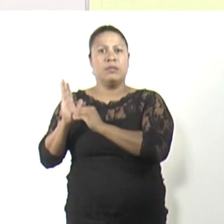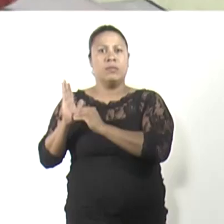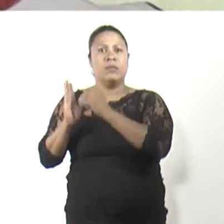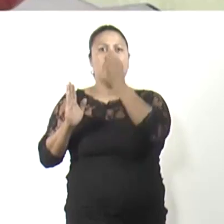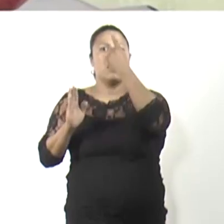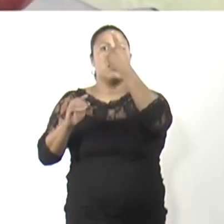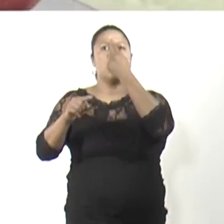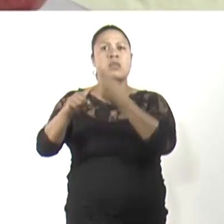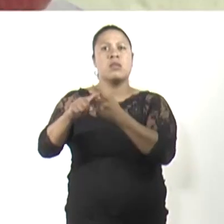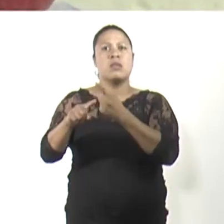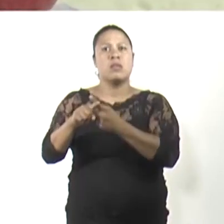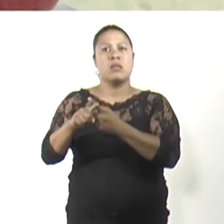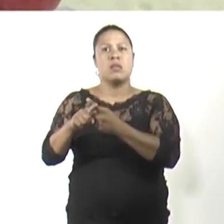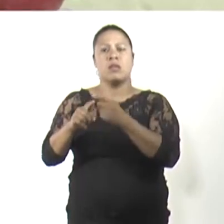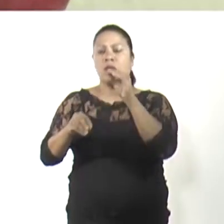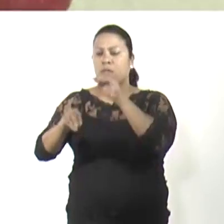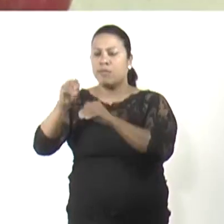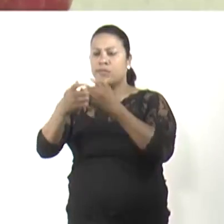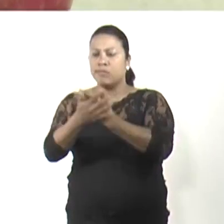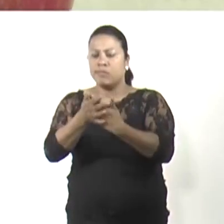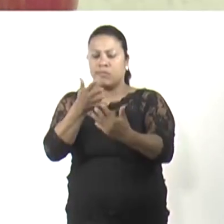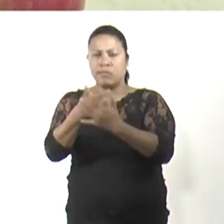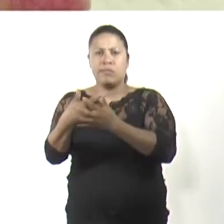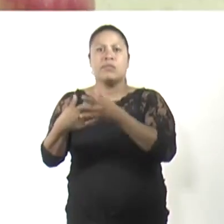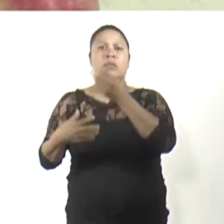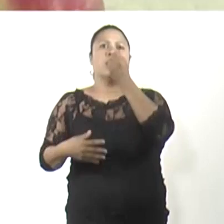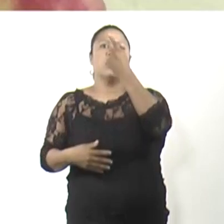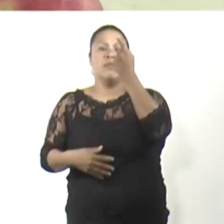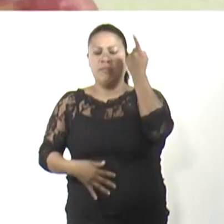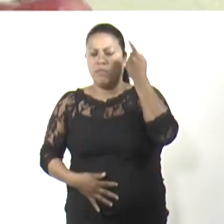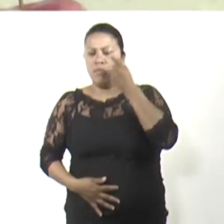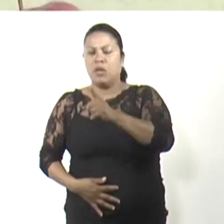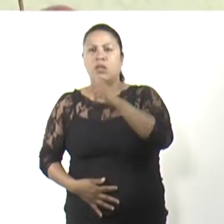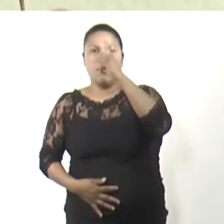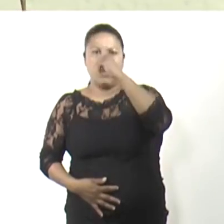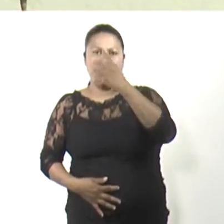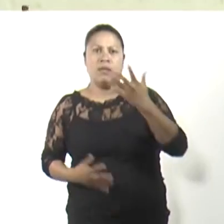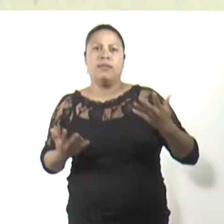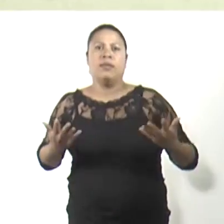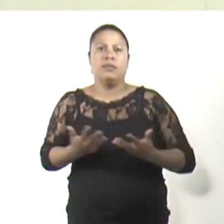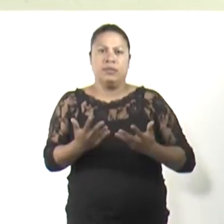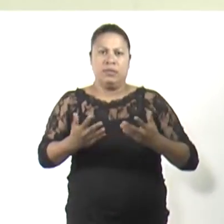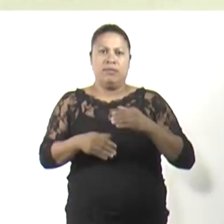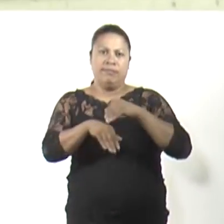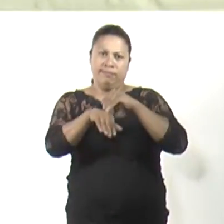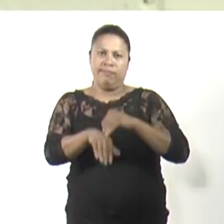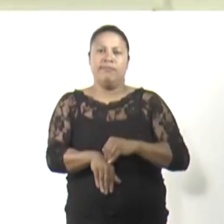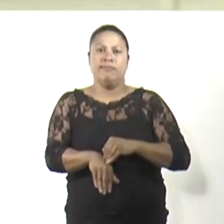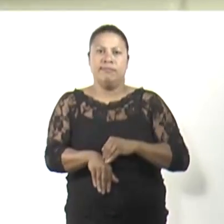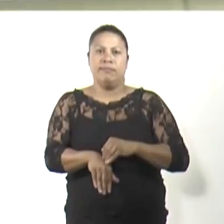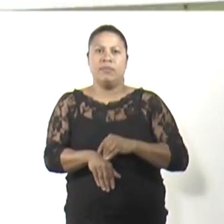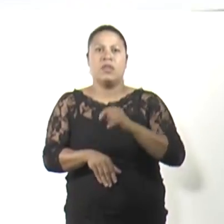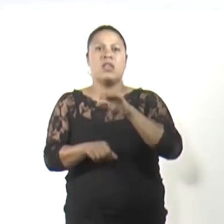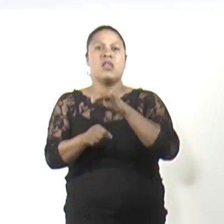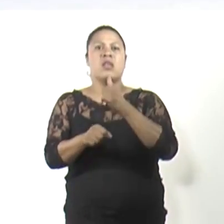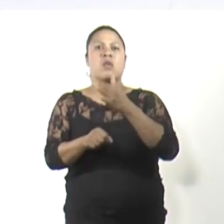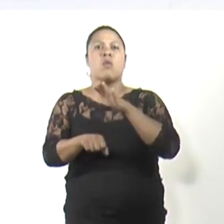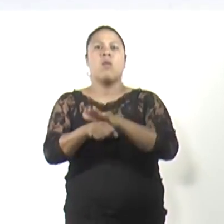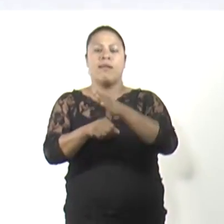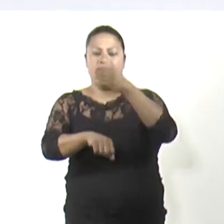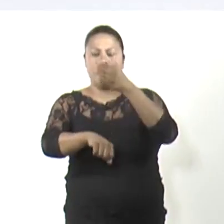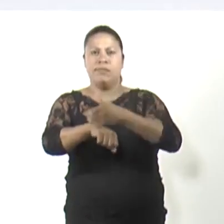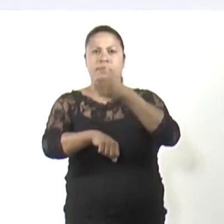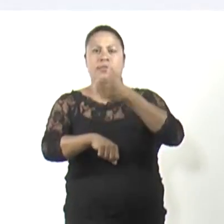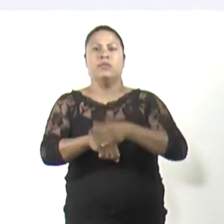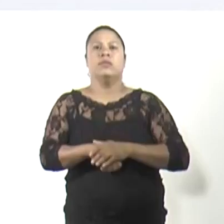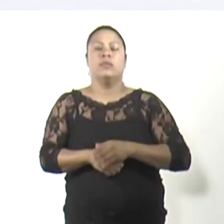quién los establece y quién ordena para que se cumplan, pero también la sanción cuando no se cumple.